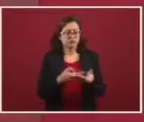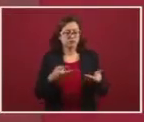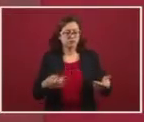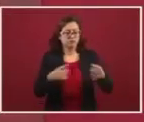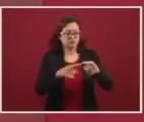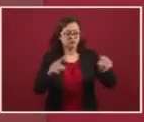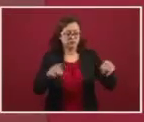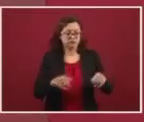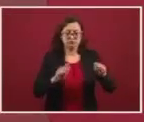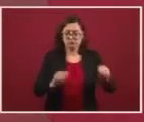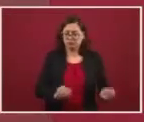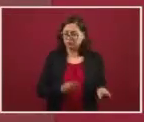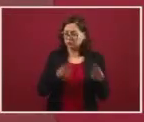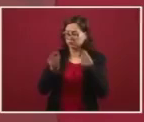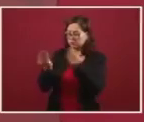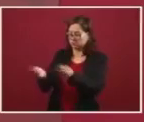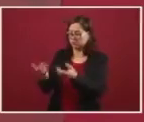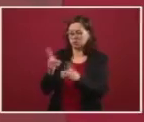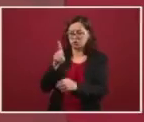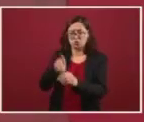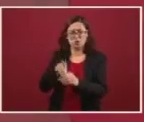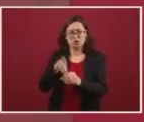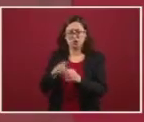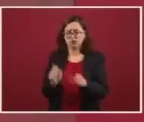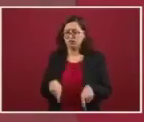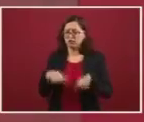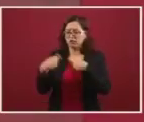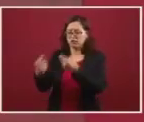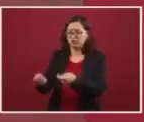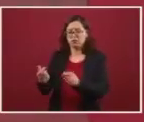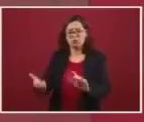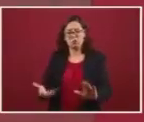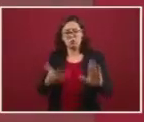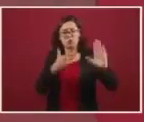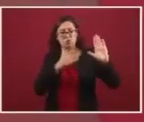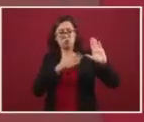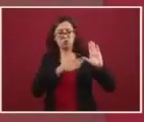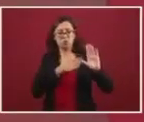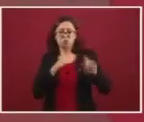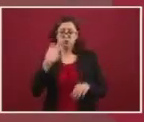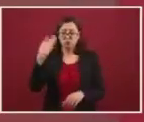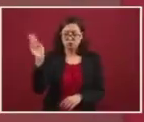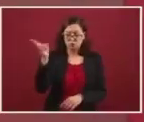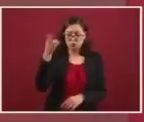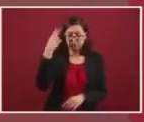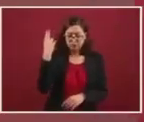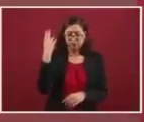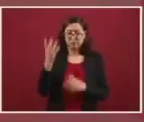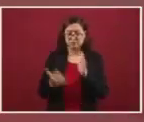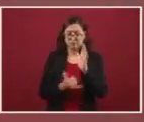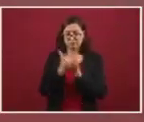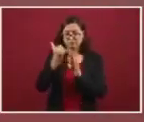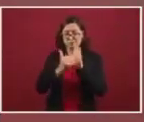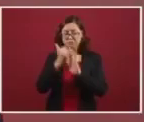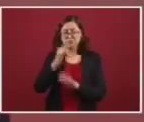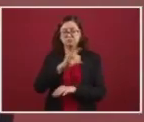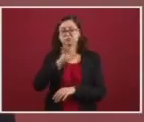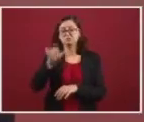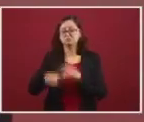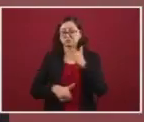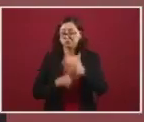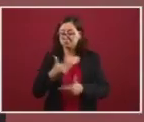va a construir una universidad. Y como nos vamos a seguir encontrando, nos vamos a seguir viendo, vamos a seguir